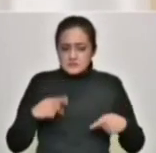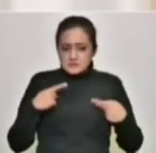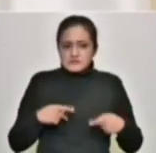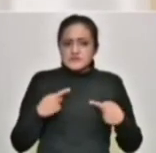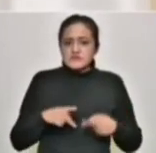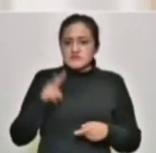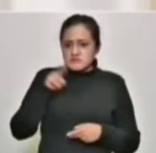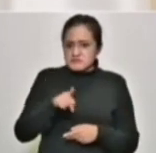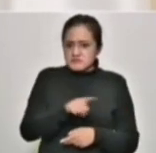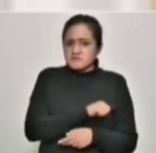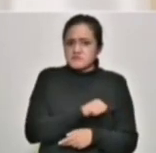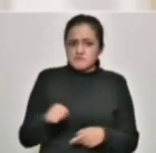verdaderos delincuentes